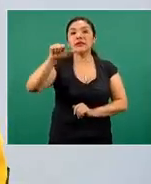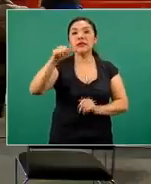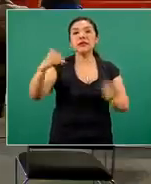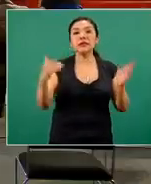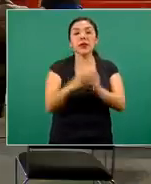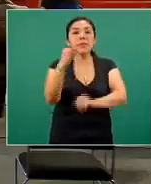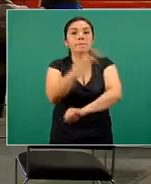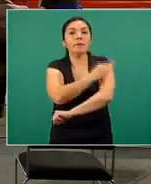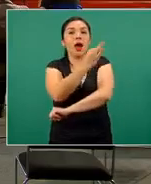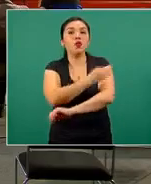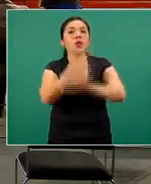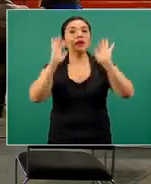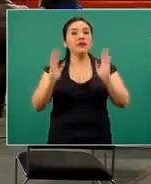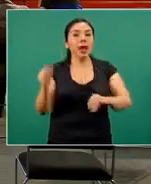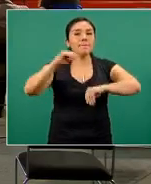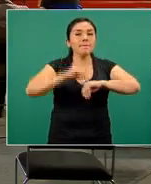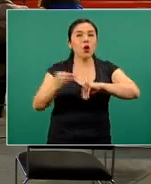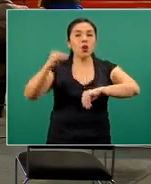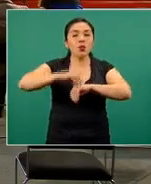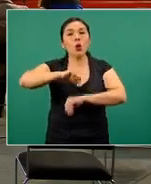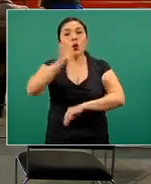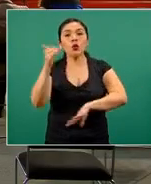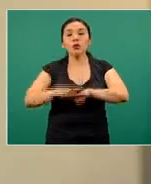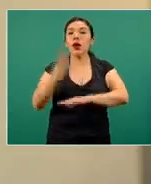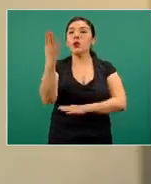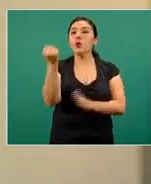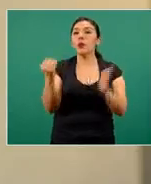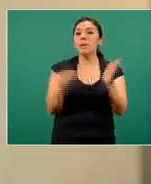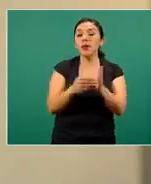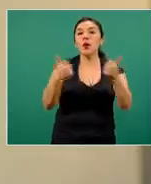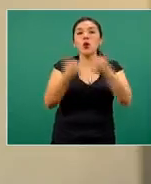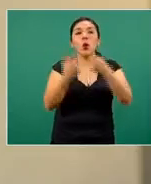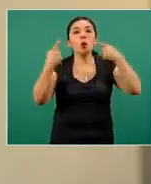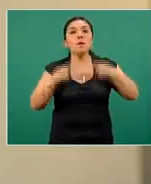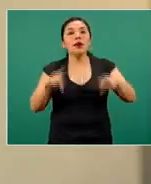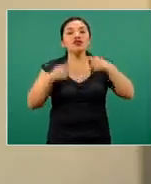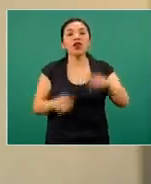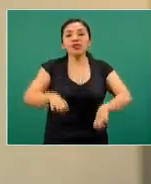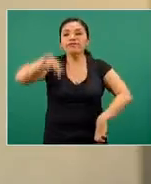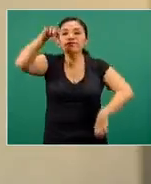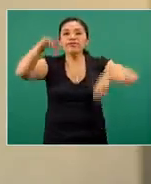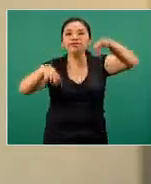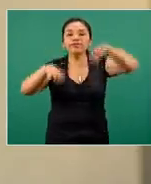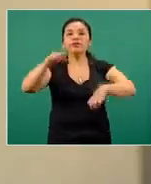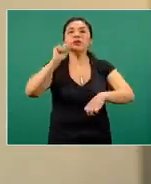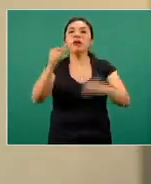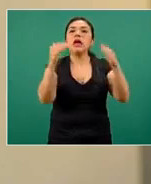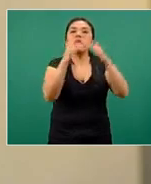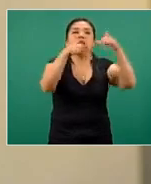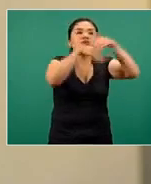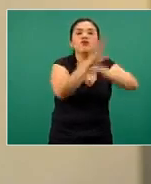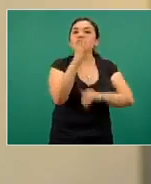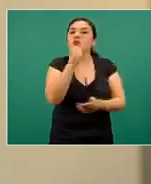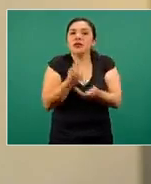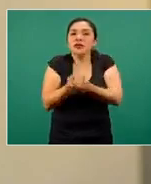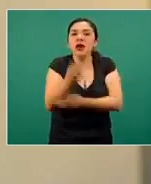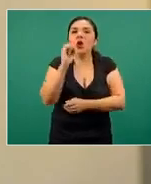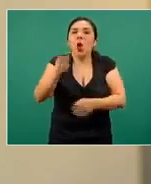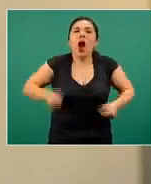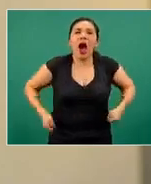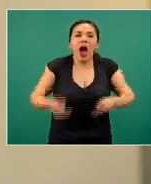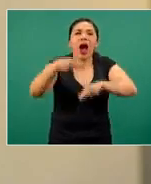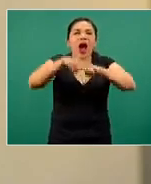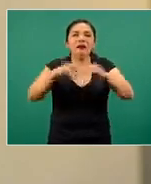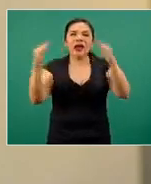1,716,000 dosis aplicadas y 9,000 dosis en personas adultas mayores postradas y en asilos.